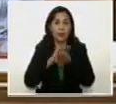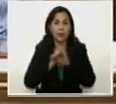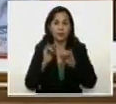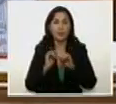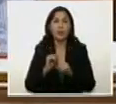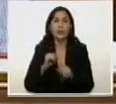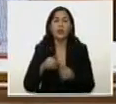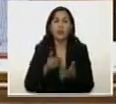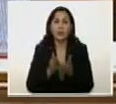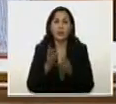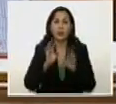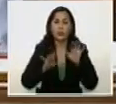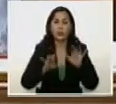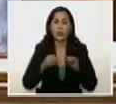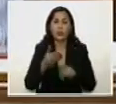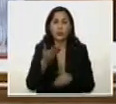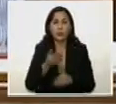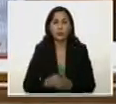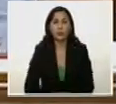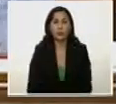punto, señor secretario.